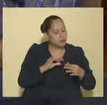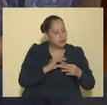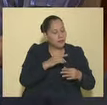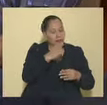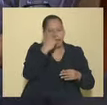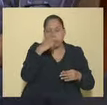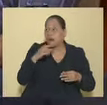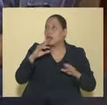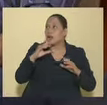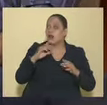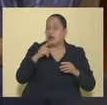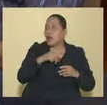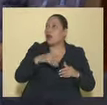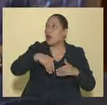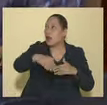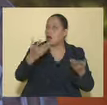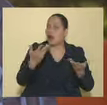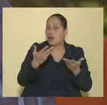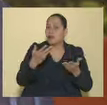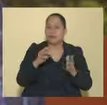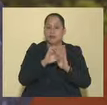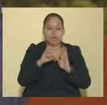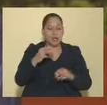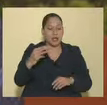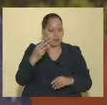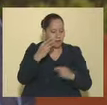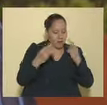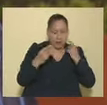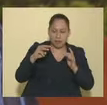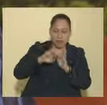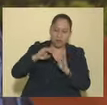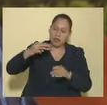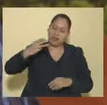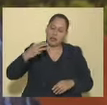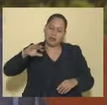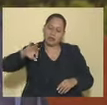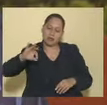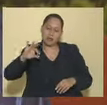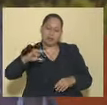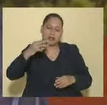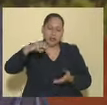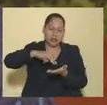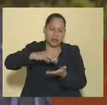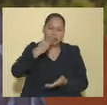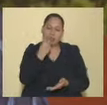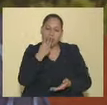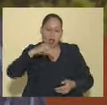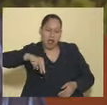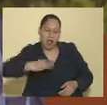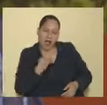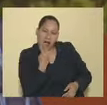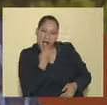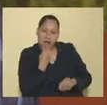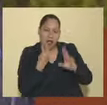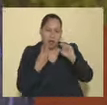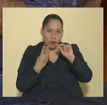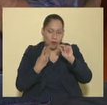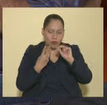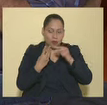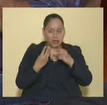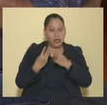apliquen. Yo te puedo explicar por qué el tenedor se agarra como dicen, por ejemplo, y no así, porque es